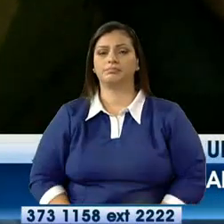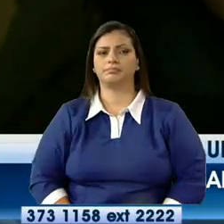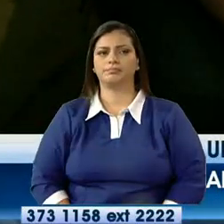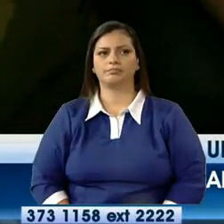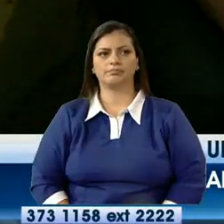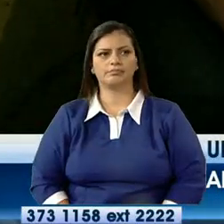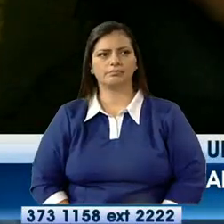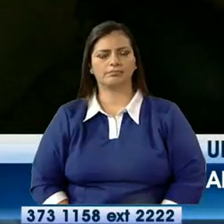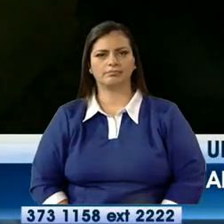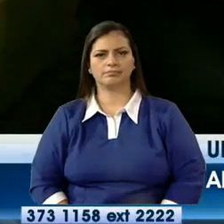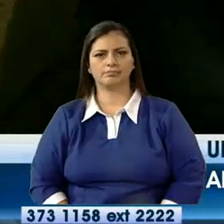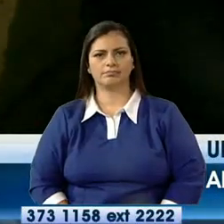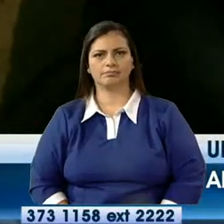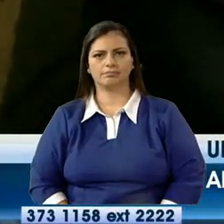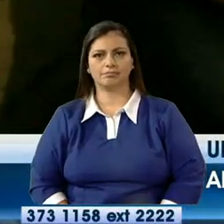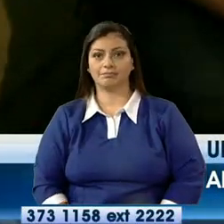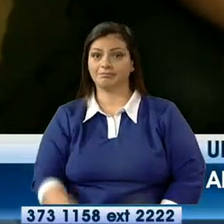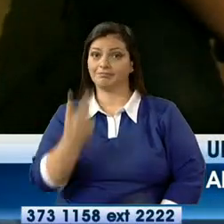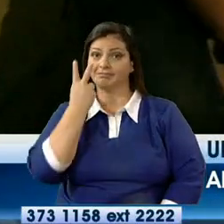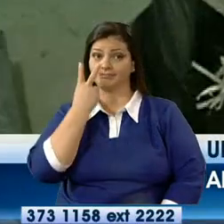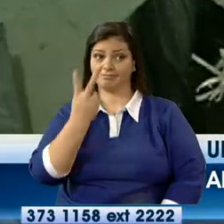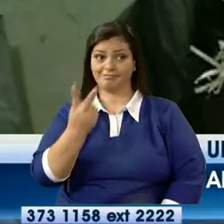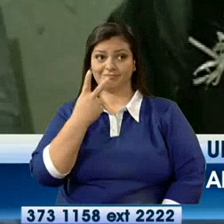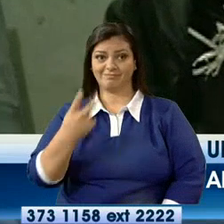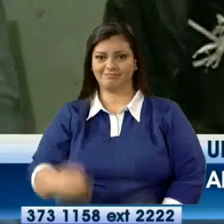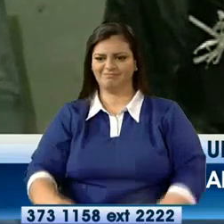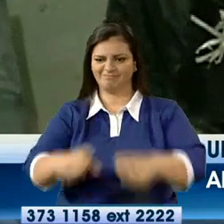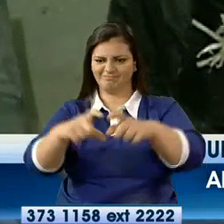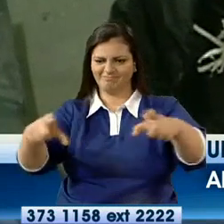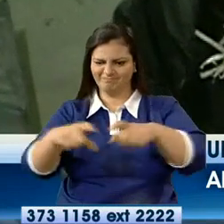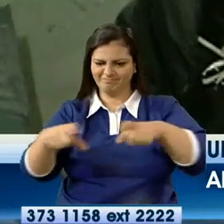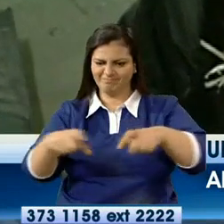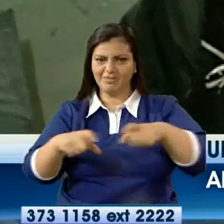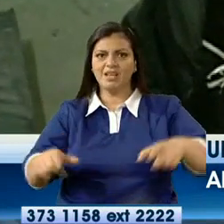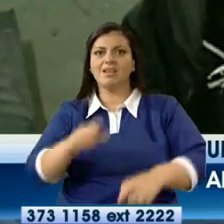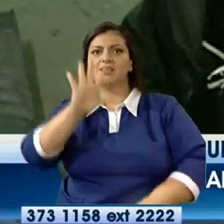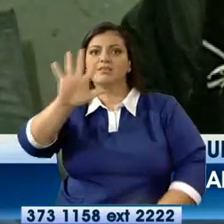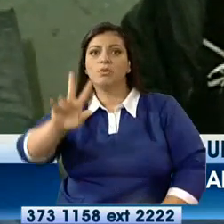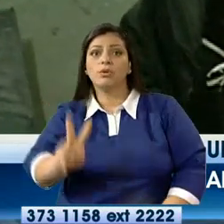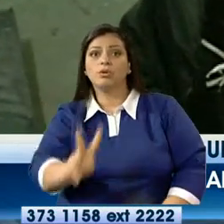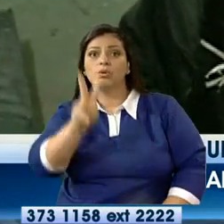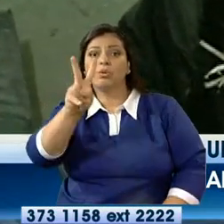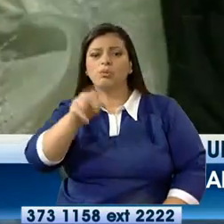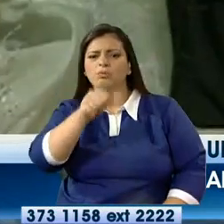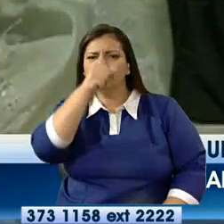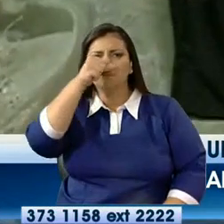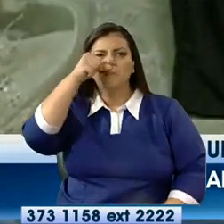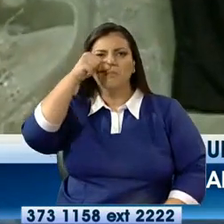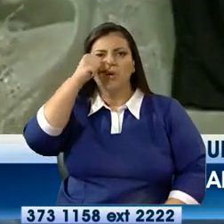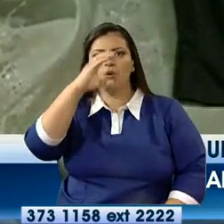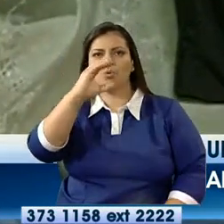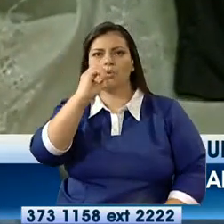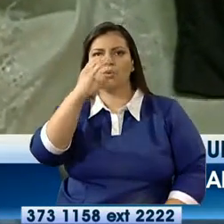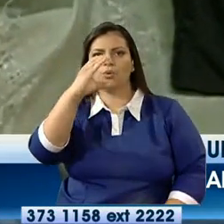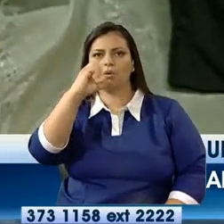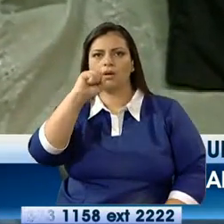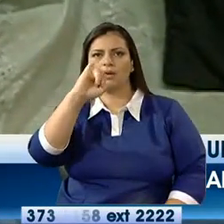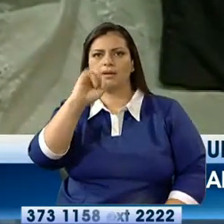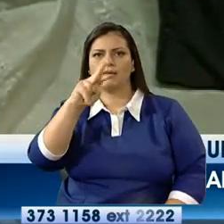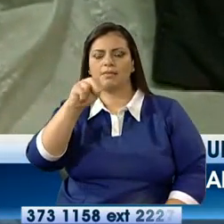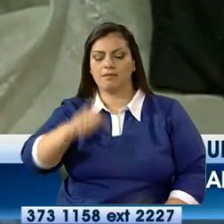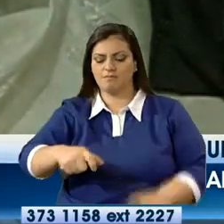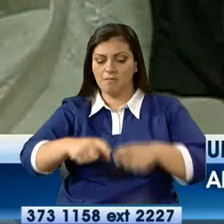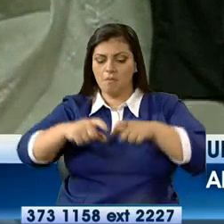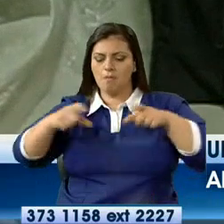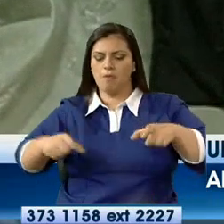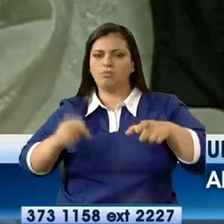52 bloques de cocaína y uno de marihuana fue el total de alcaloides decomisados por la policía tras la intervención a un inmueble